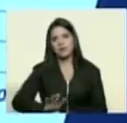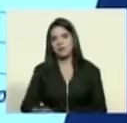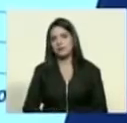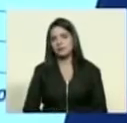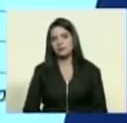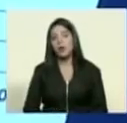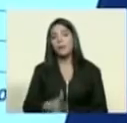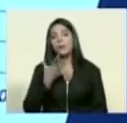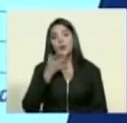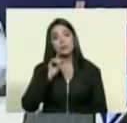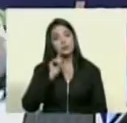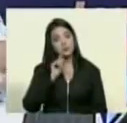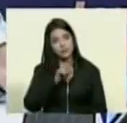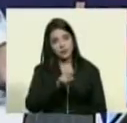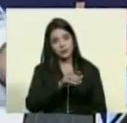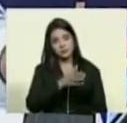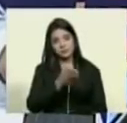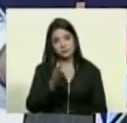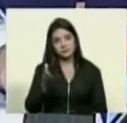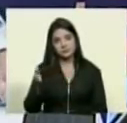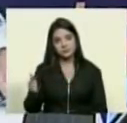Si usted